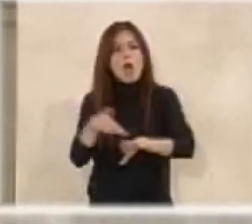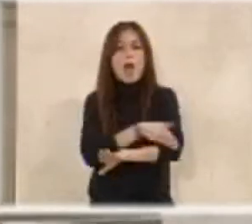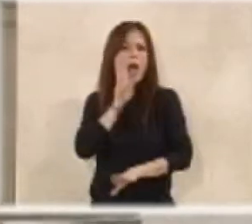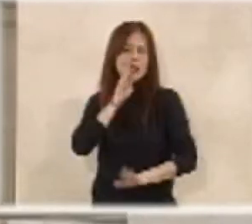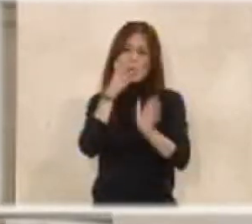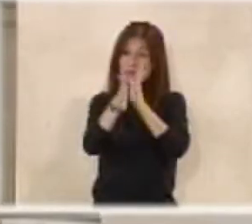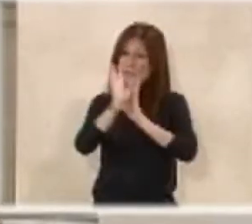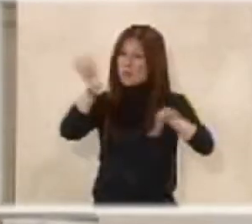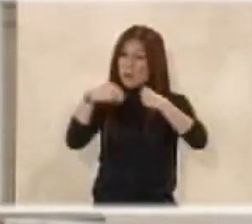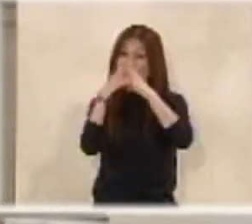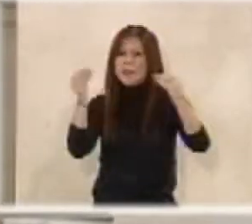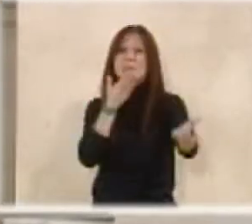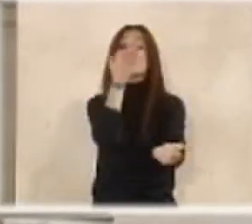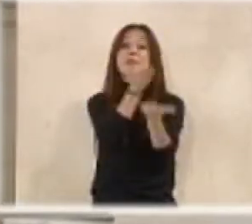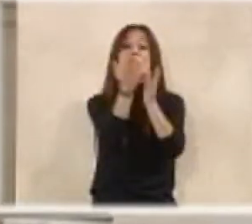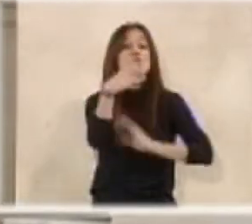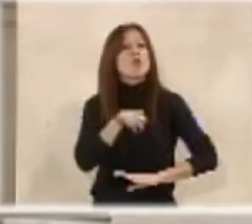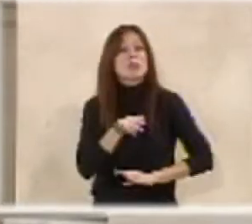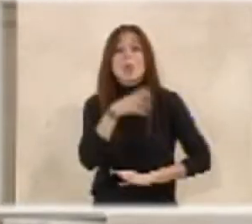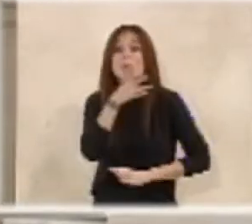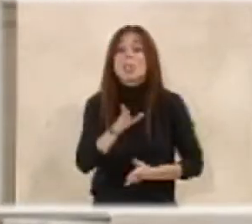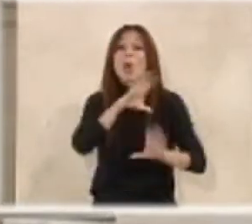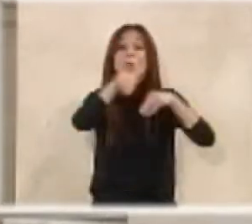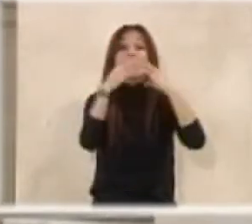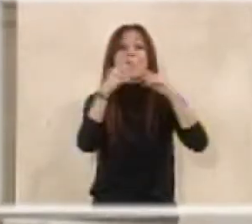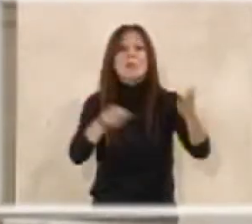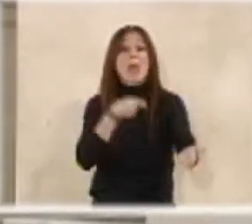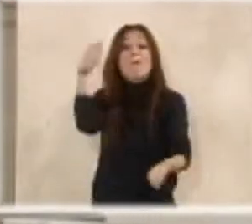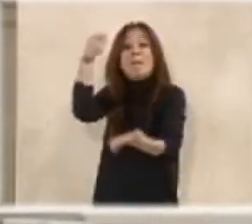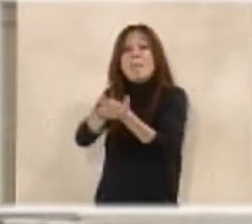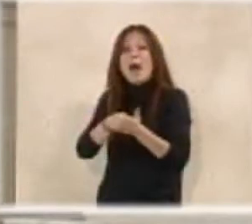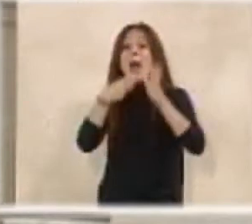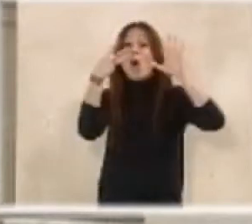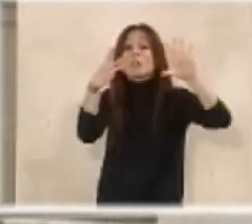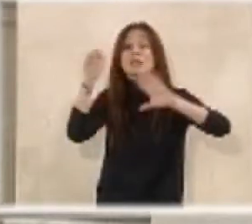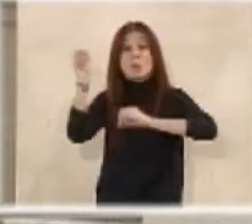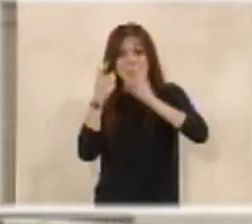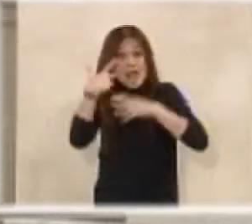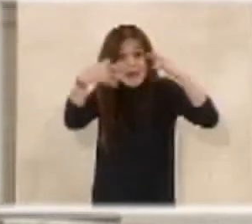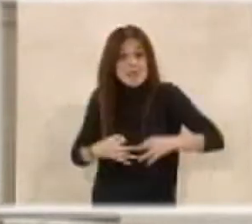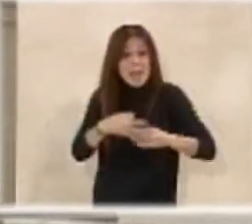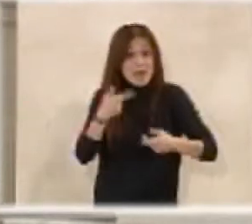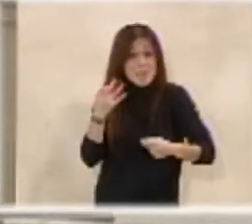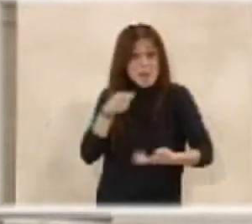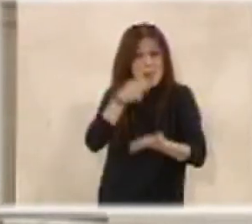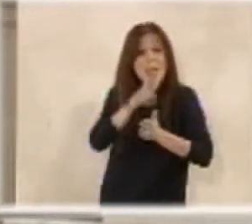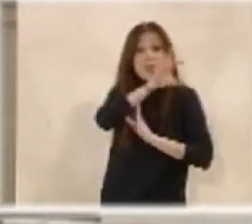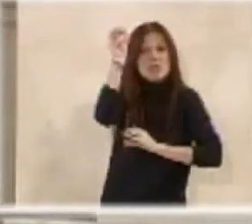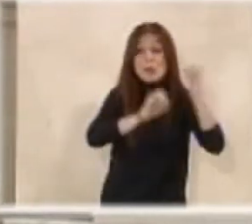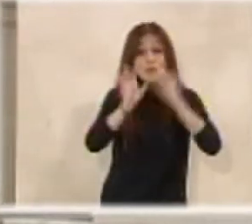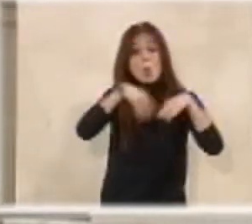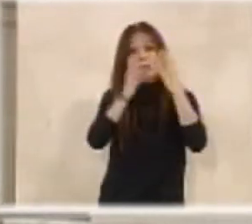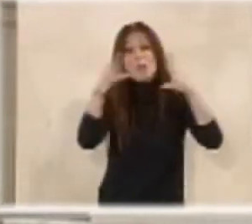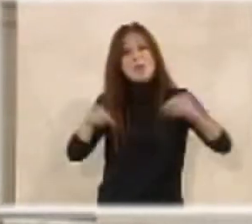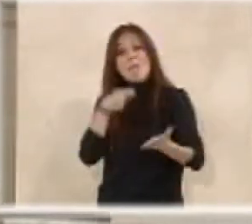antes. A la Junta no se le puede pedir porque la Junta paga un 80%, que le corresponde un 50% y paga un 80%, y el Estado está pagando un 20%, que no puede la